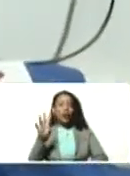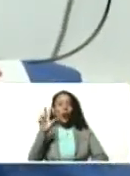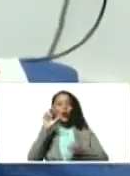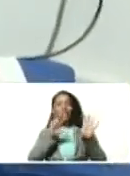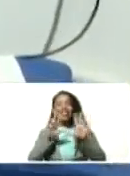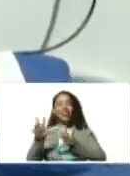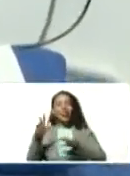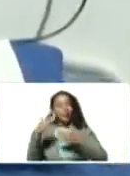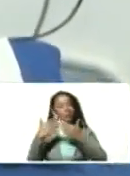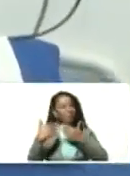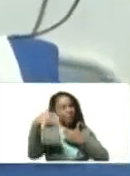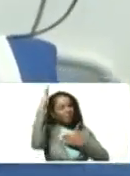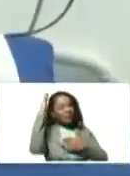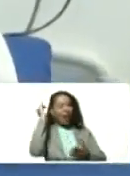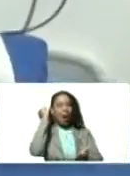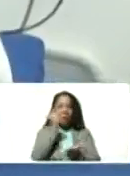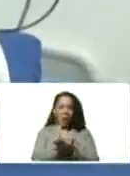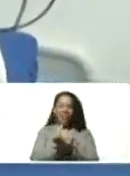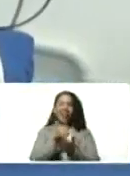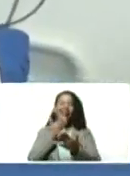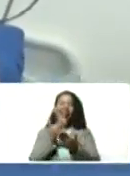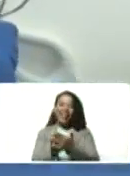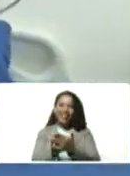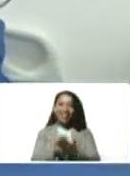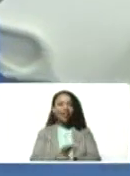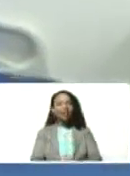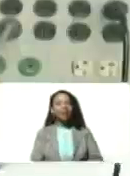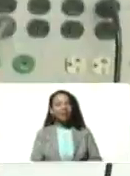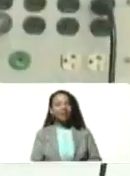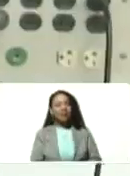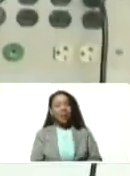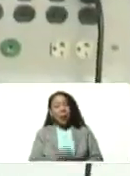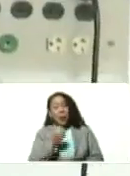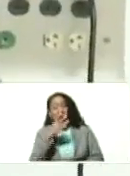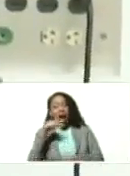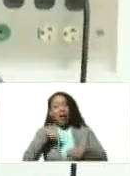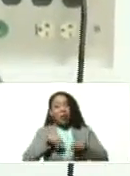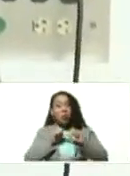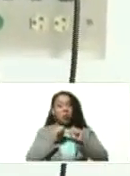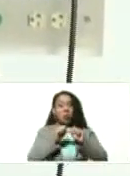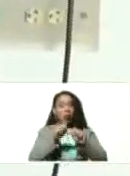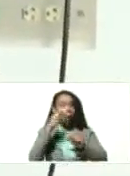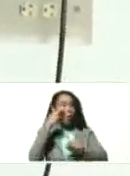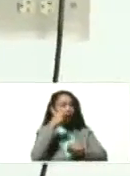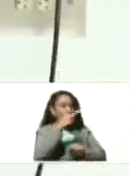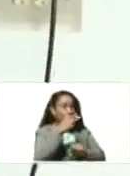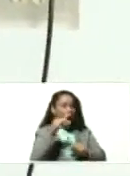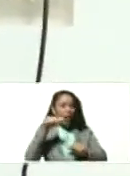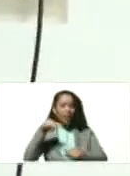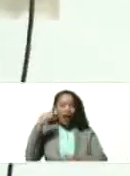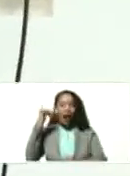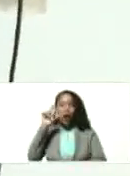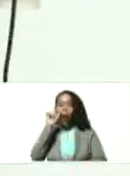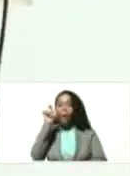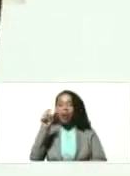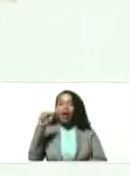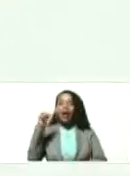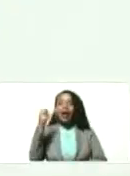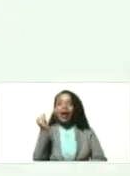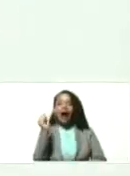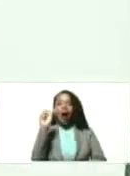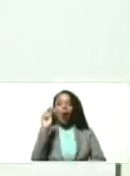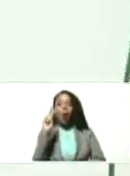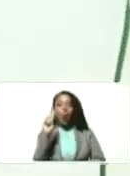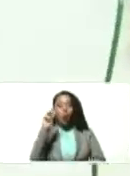adelante. Amén. Gracias, Dagoberto. Bueno, aquí nos continuamos. Por aquí están aún, está la almirante en